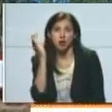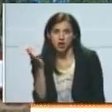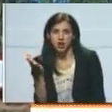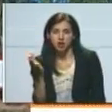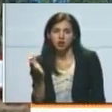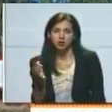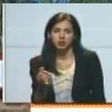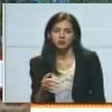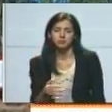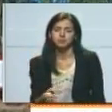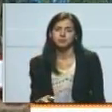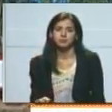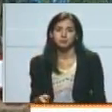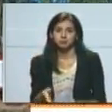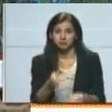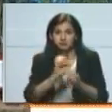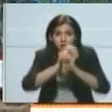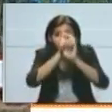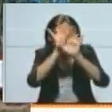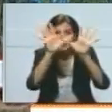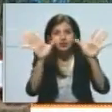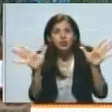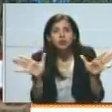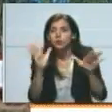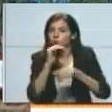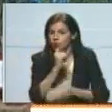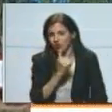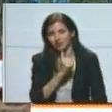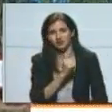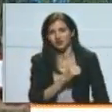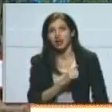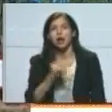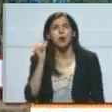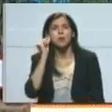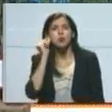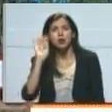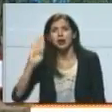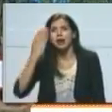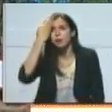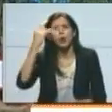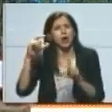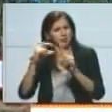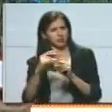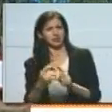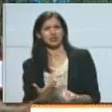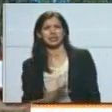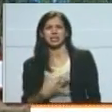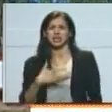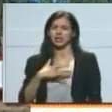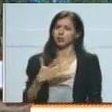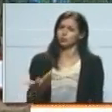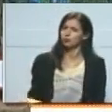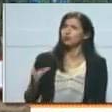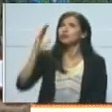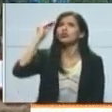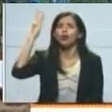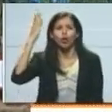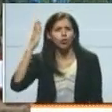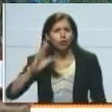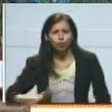el rumbo definitivamente y para sorpresa de muchos terminó siendo ADECA. Dios mío, qué cosa, ¿vale? ¿Ah?